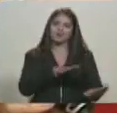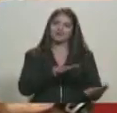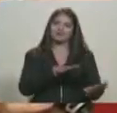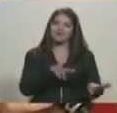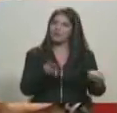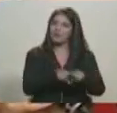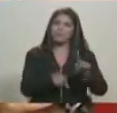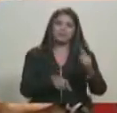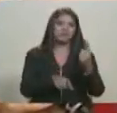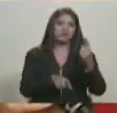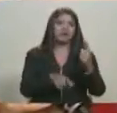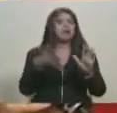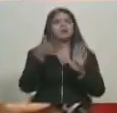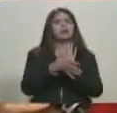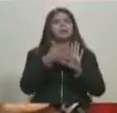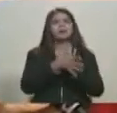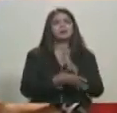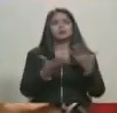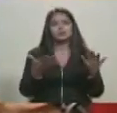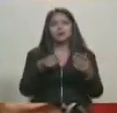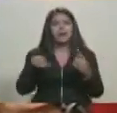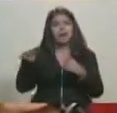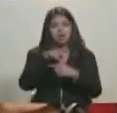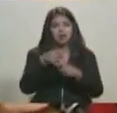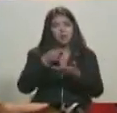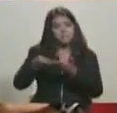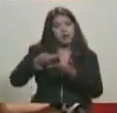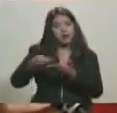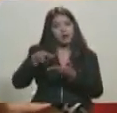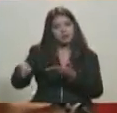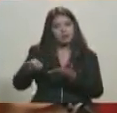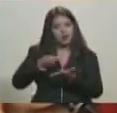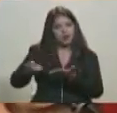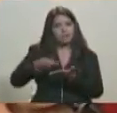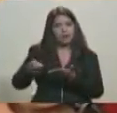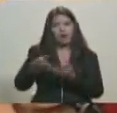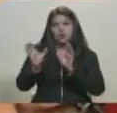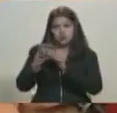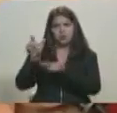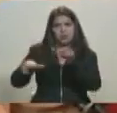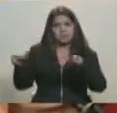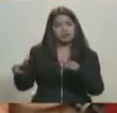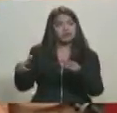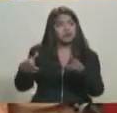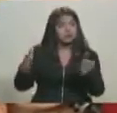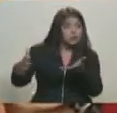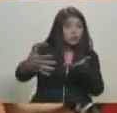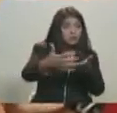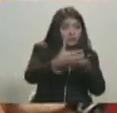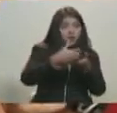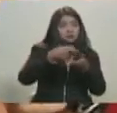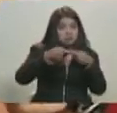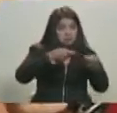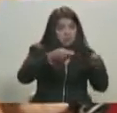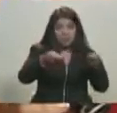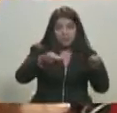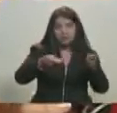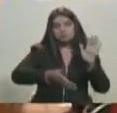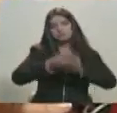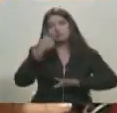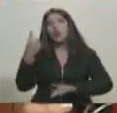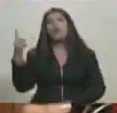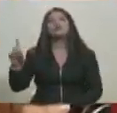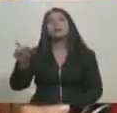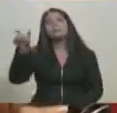extranjeras. Lo que ocurrió son mercenarios que les pagaron, un grupo de gente que los reclutaron, les pagaron, un desertor de la Fuerza Armada que